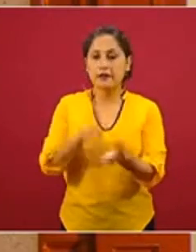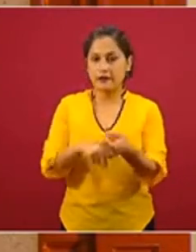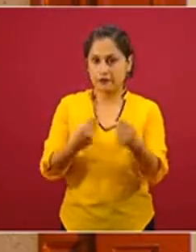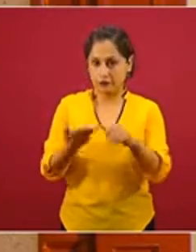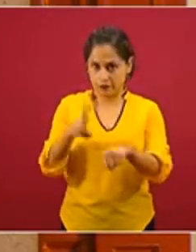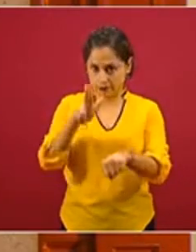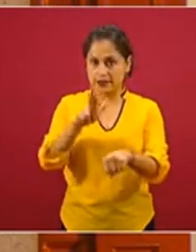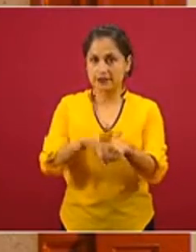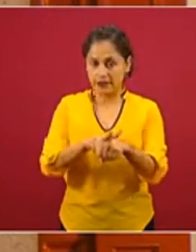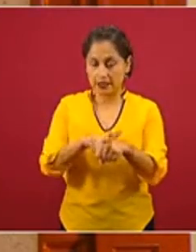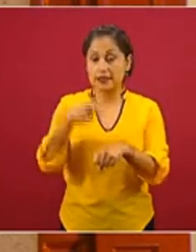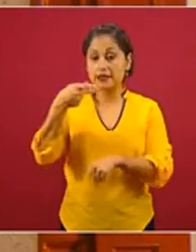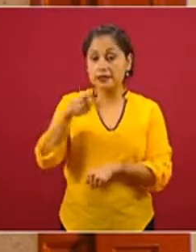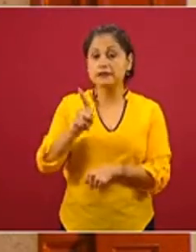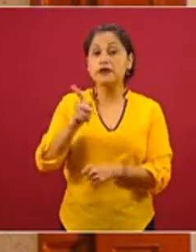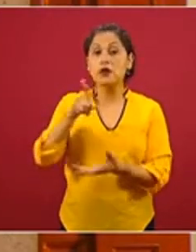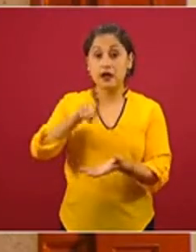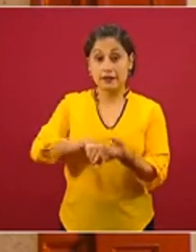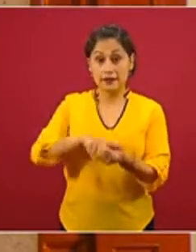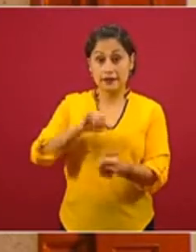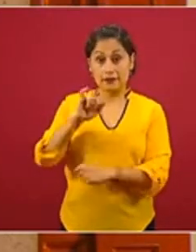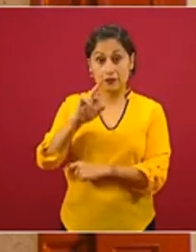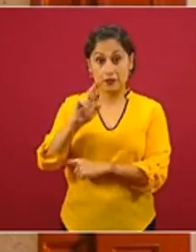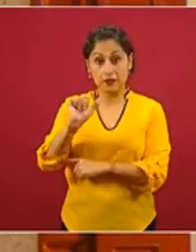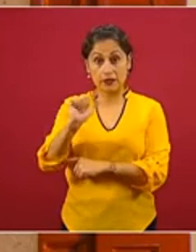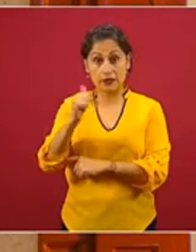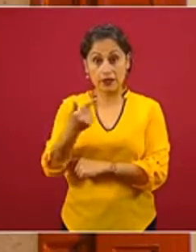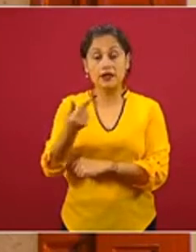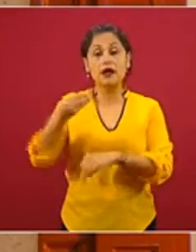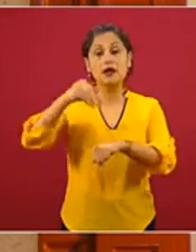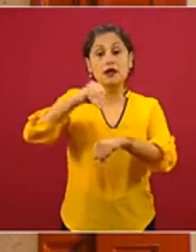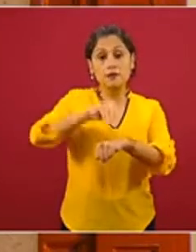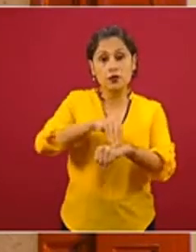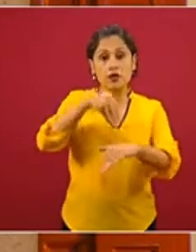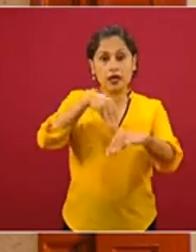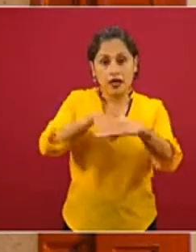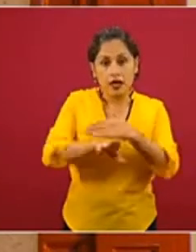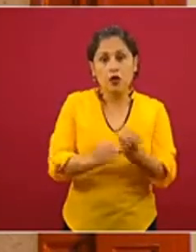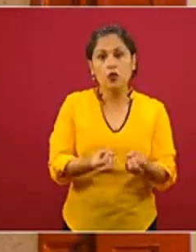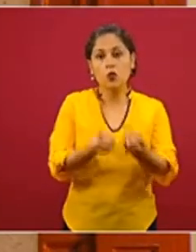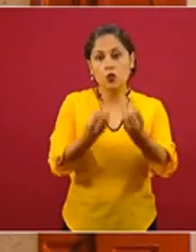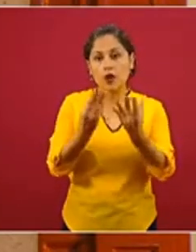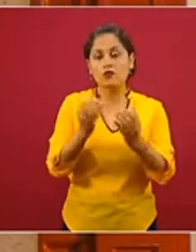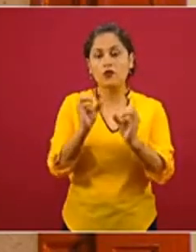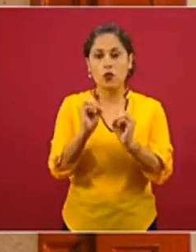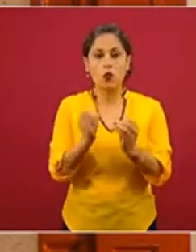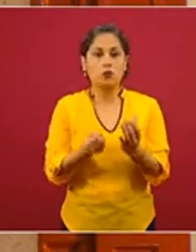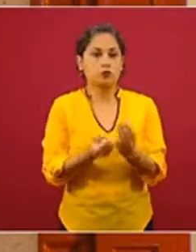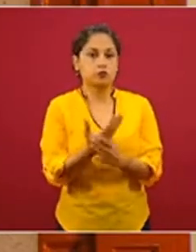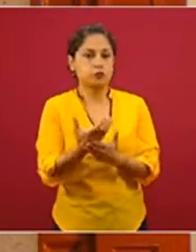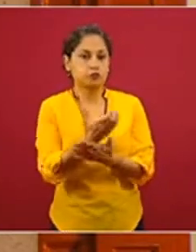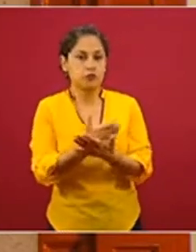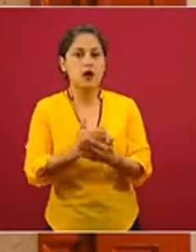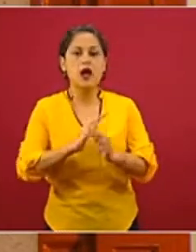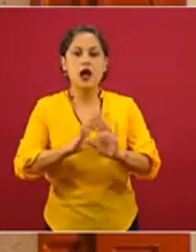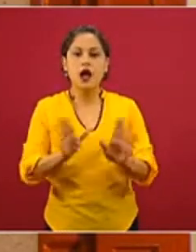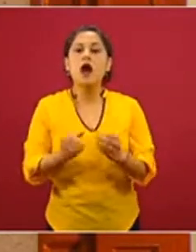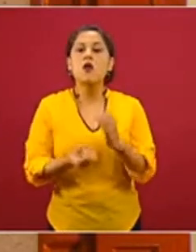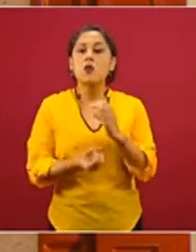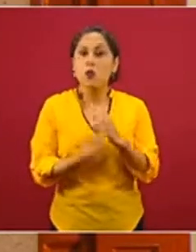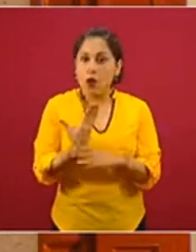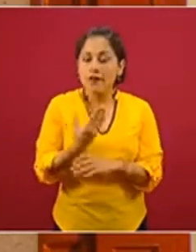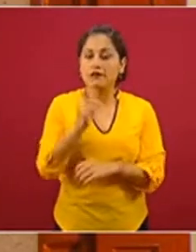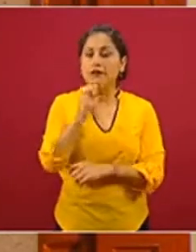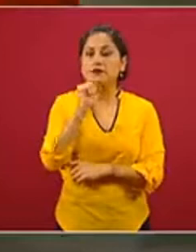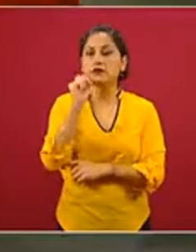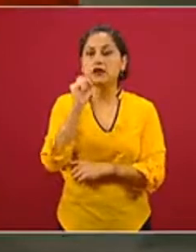en la red IRAG se integra información de ingresos, egresos y defunciones, lo cual también en su momento permite obtener información